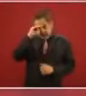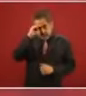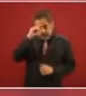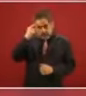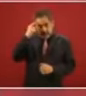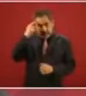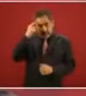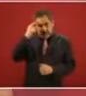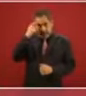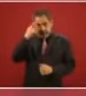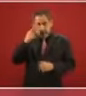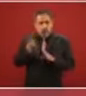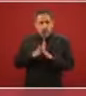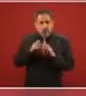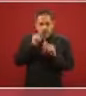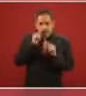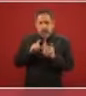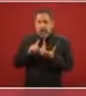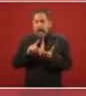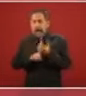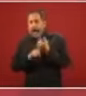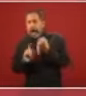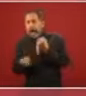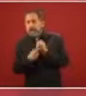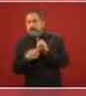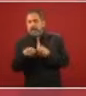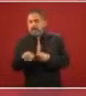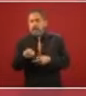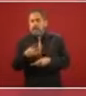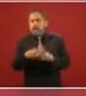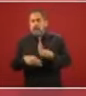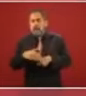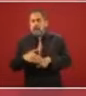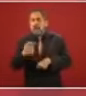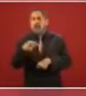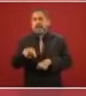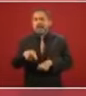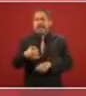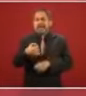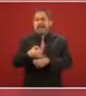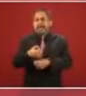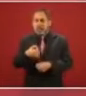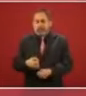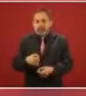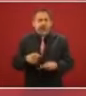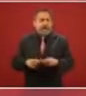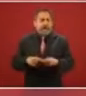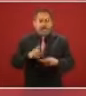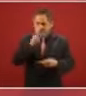buscando atender las causas que originan la inseguridad, la violencia.